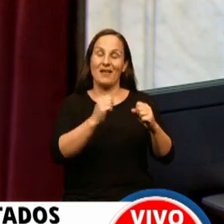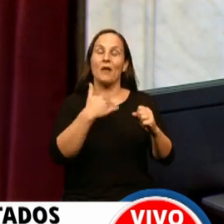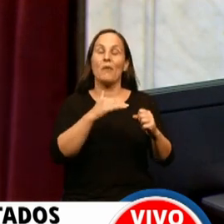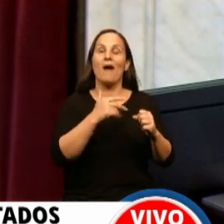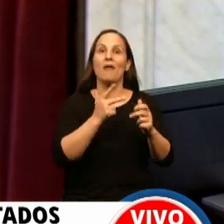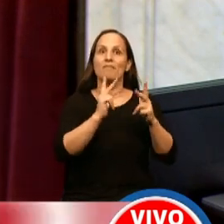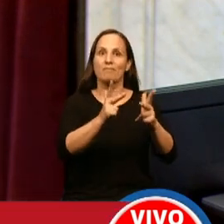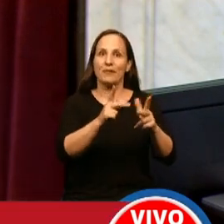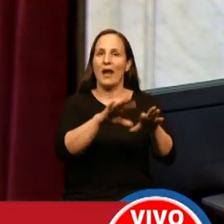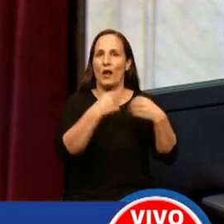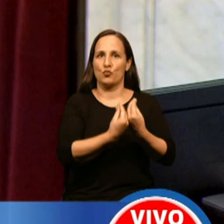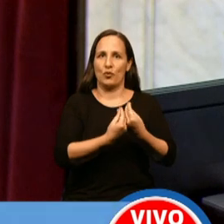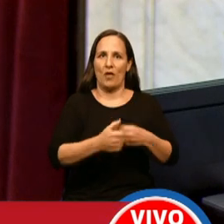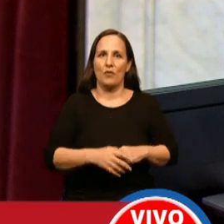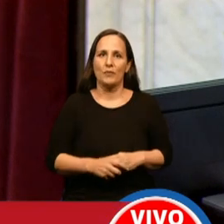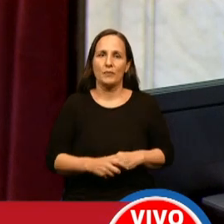lectura del resultado